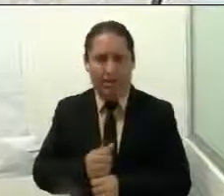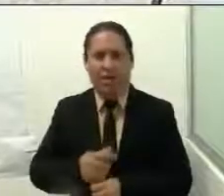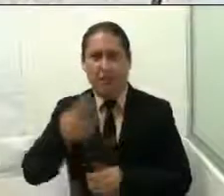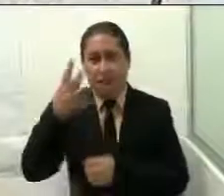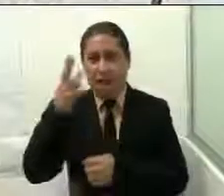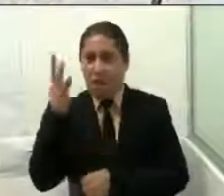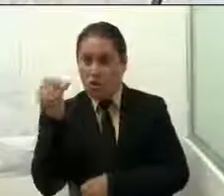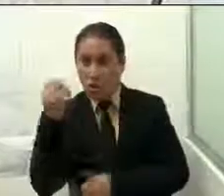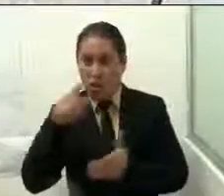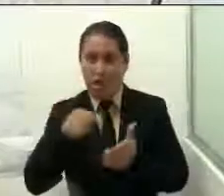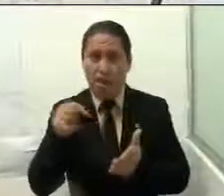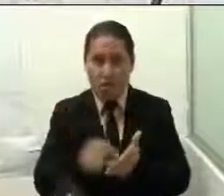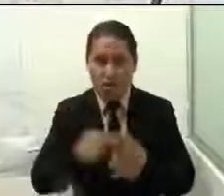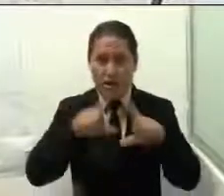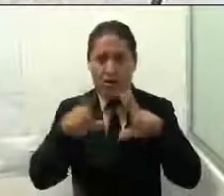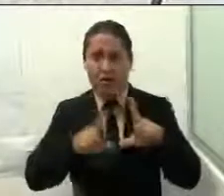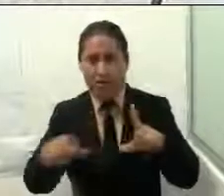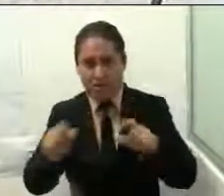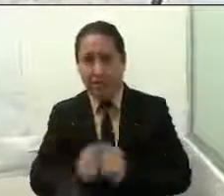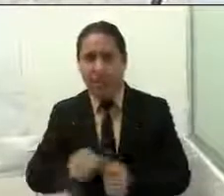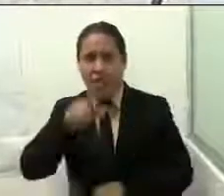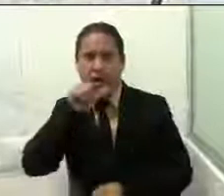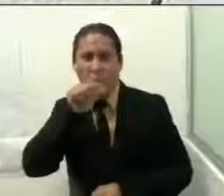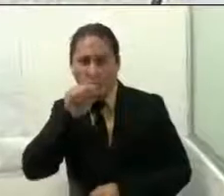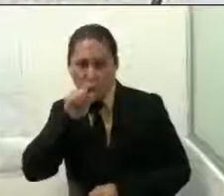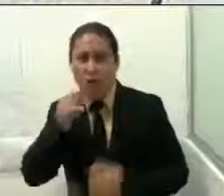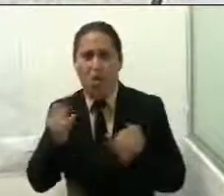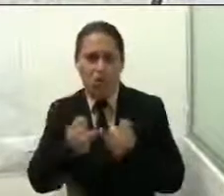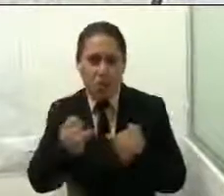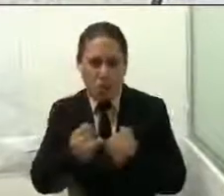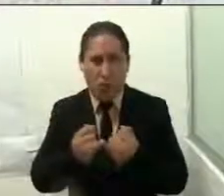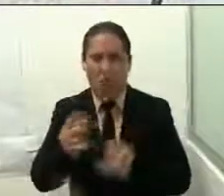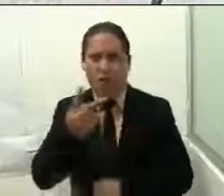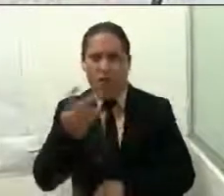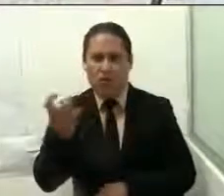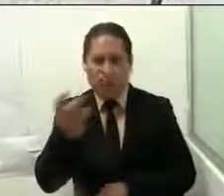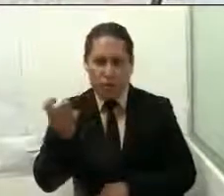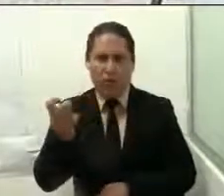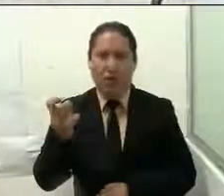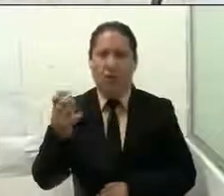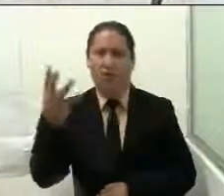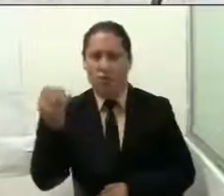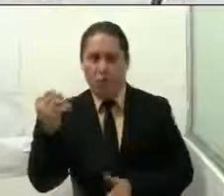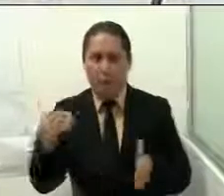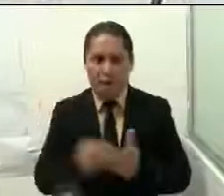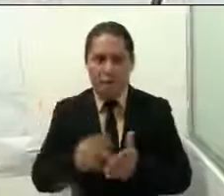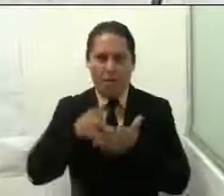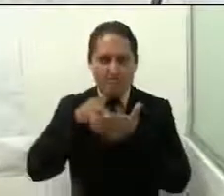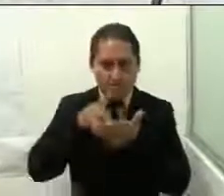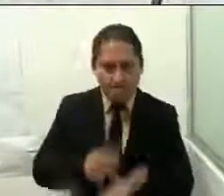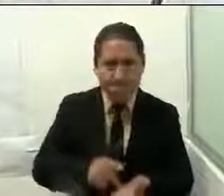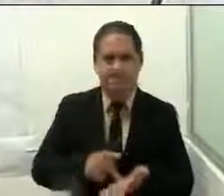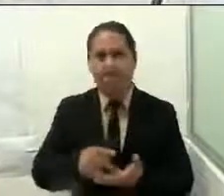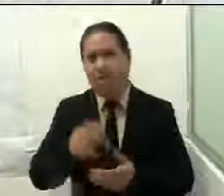nacional y en avicultura se producen 209 mil toneladas ocupando